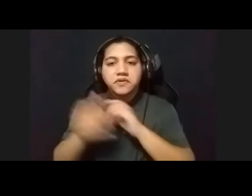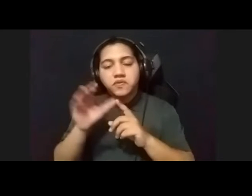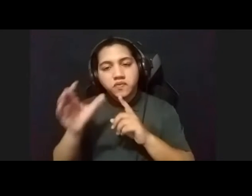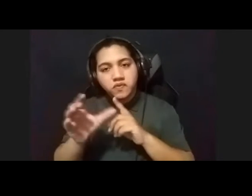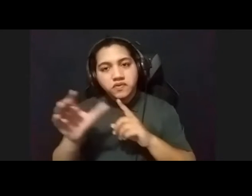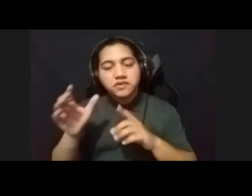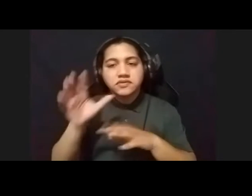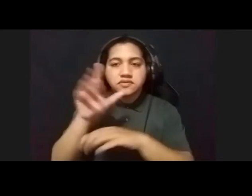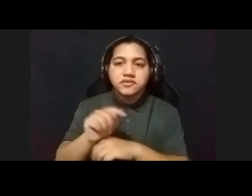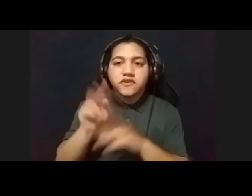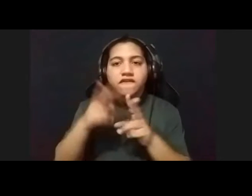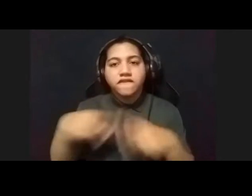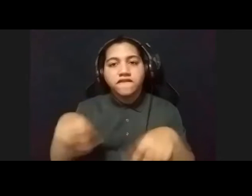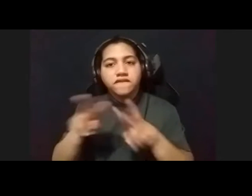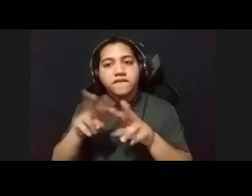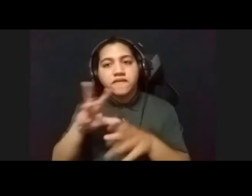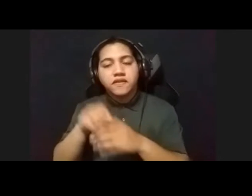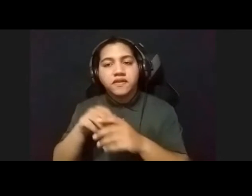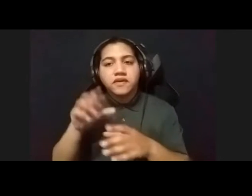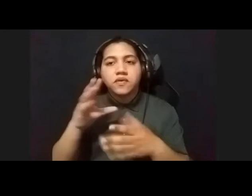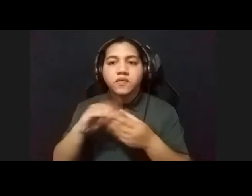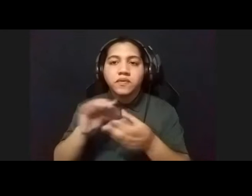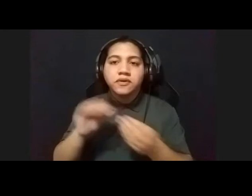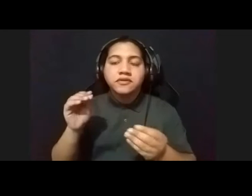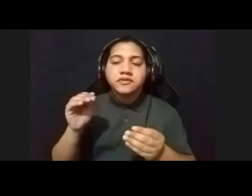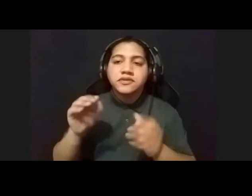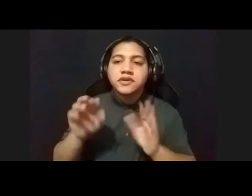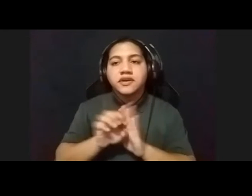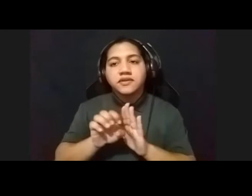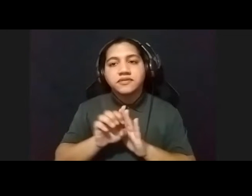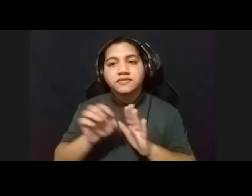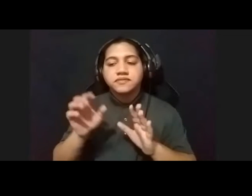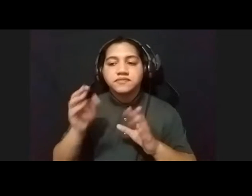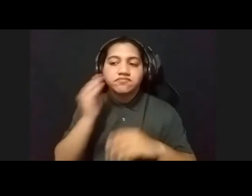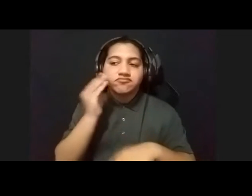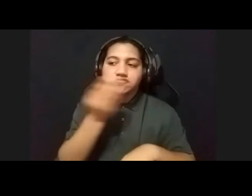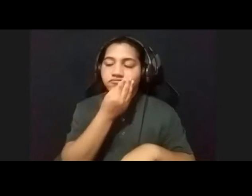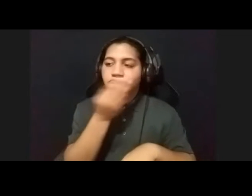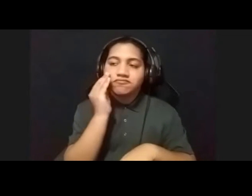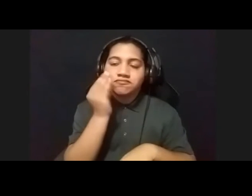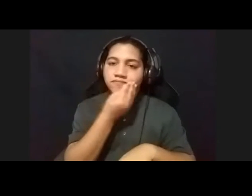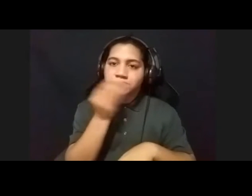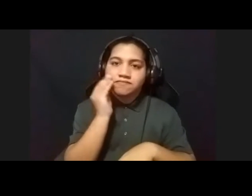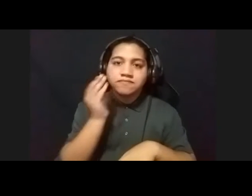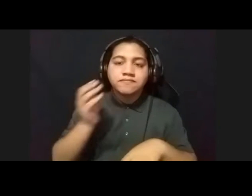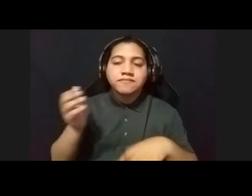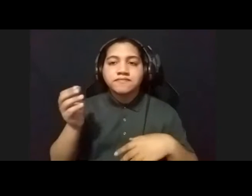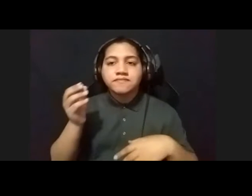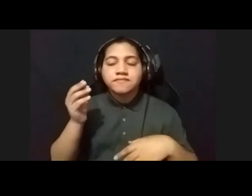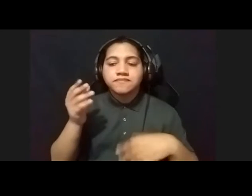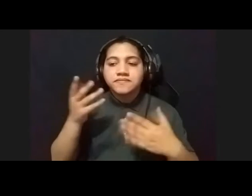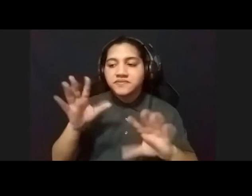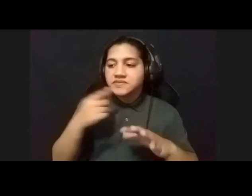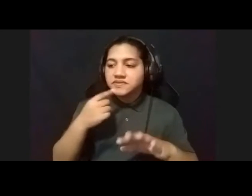tradiciones y valores que se ven reflejados en el cuento, como por ejemplo, empolvarse con el talco, que ya les expliqué lo que